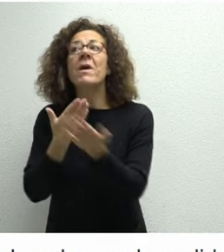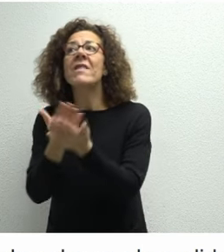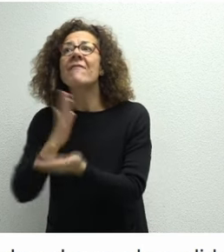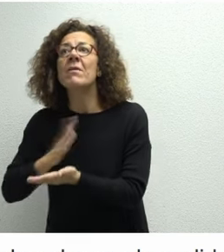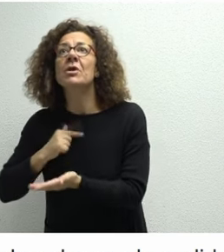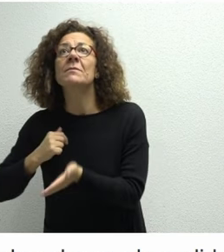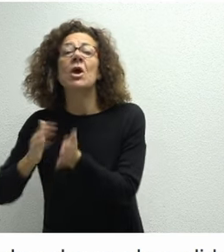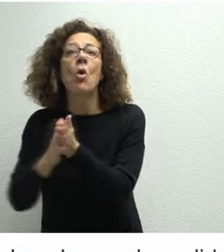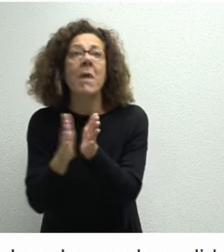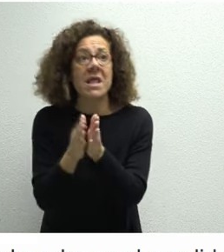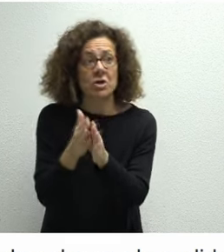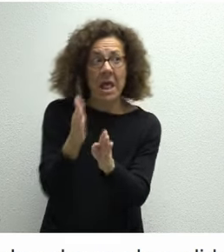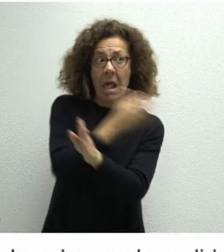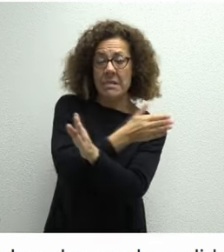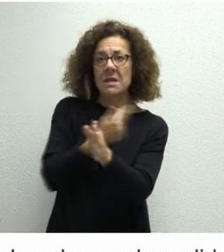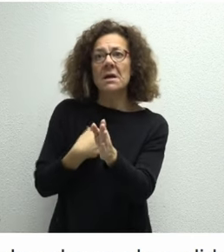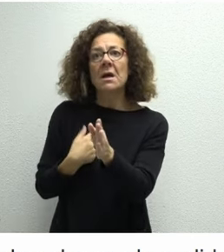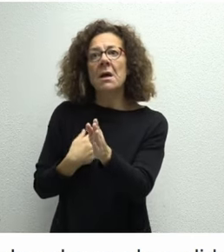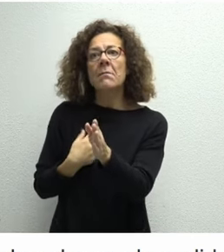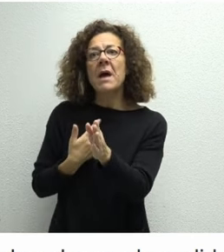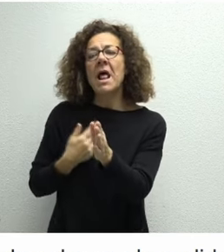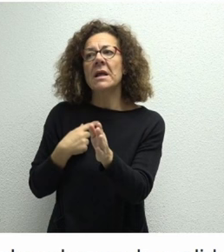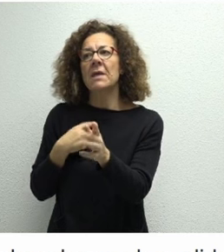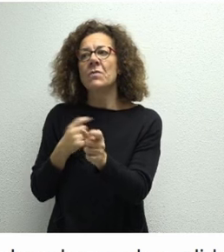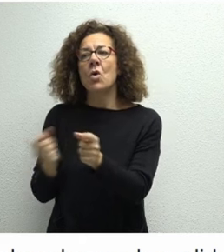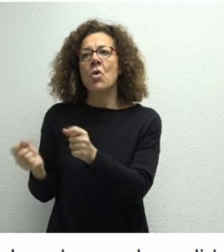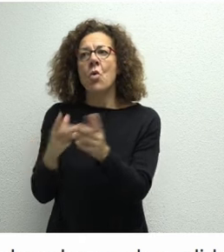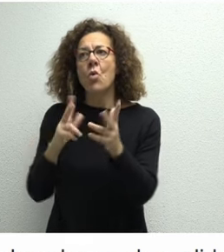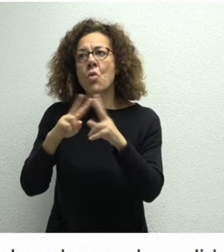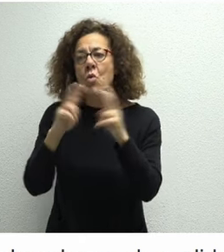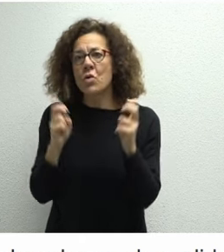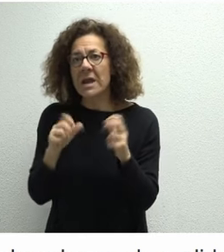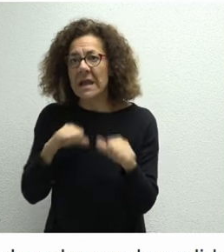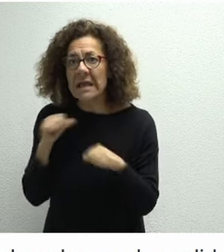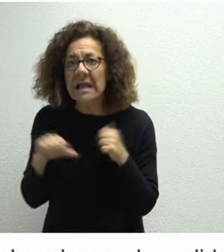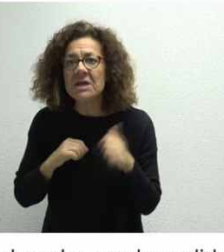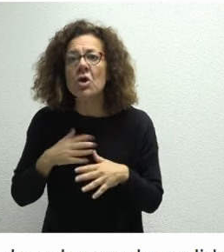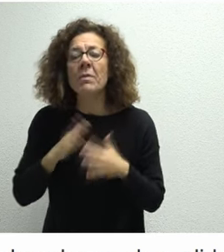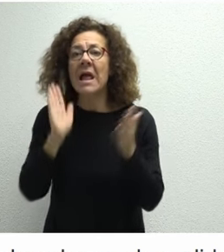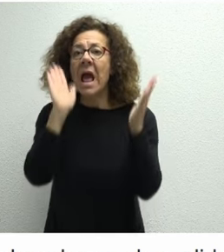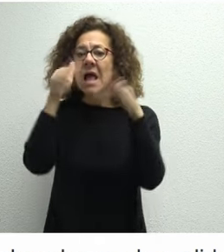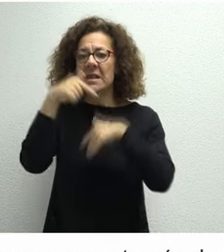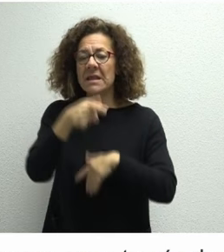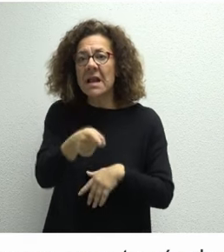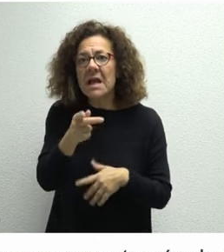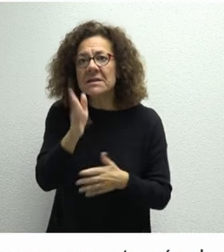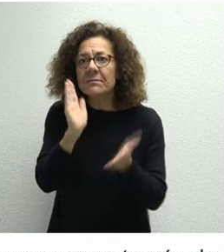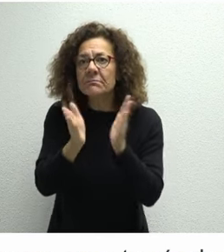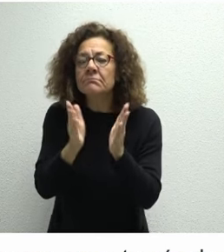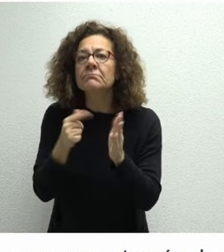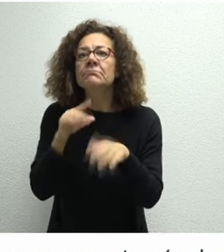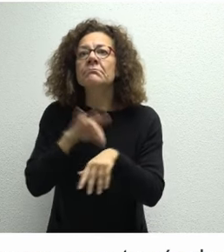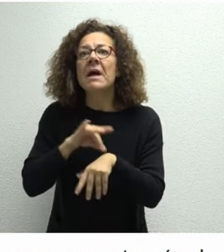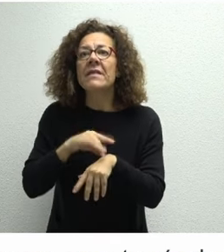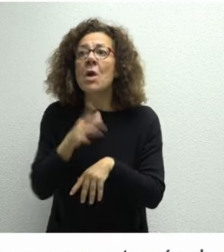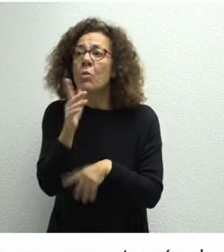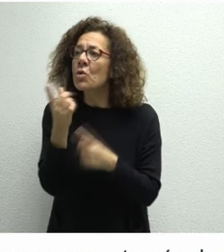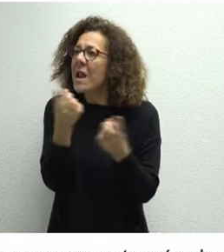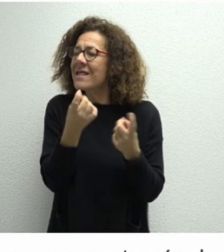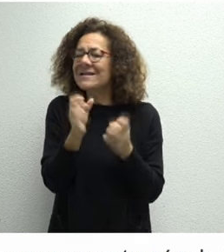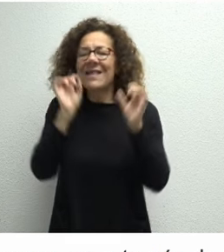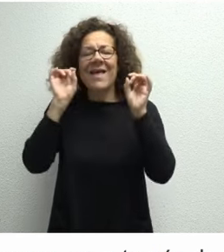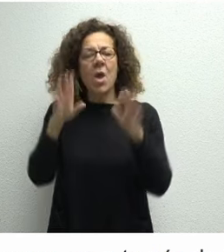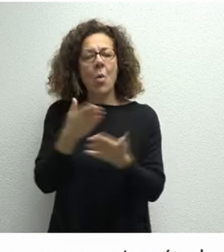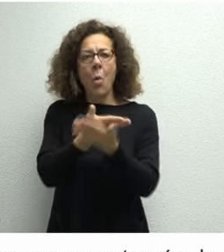compañeros de antes Para que hicieran un ingreso para que atendieran a a los pacientes que realmente tenían una necesidad como cualquier